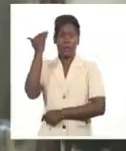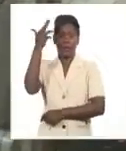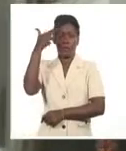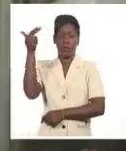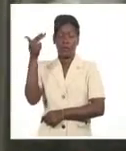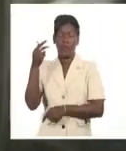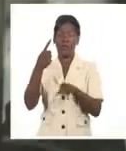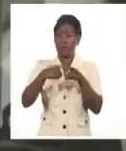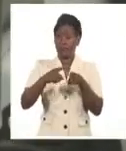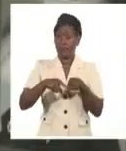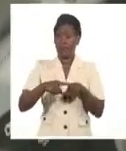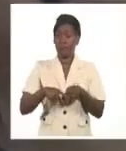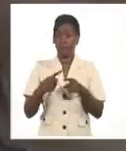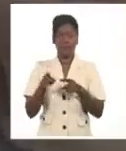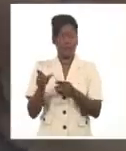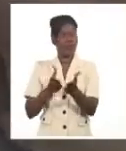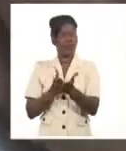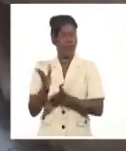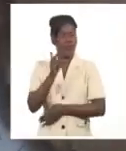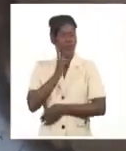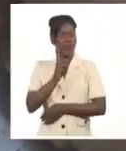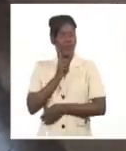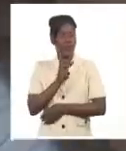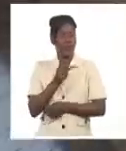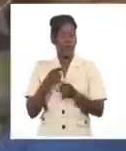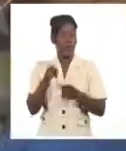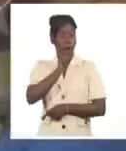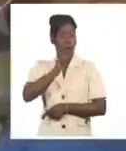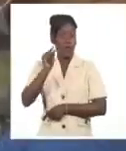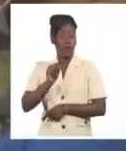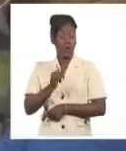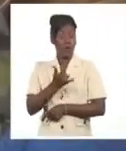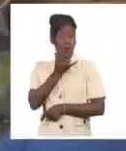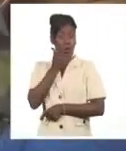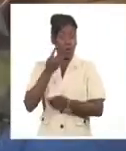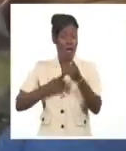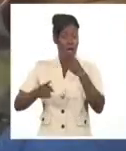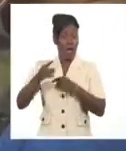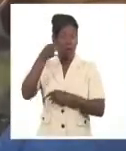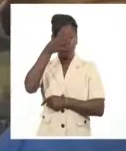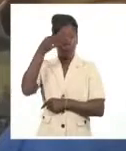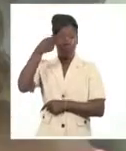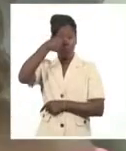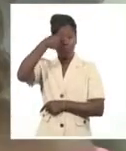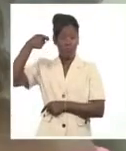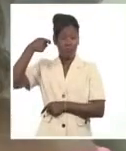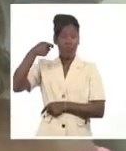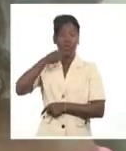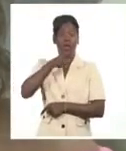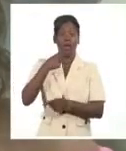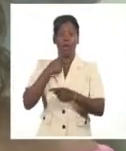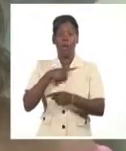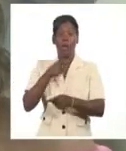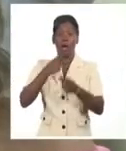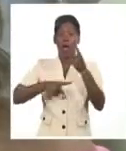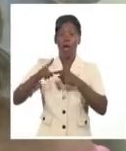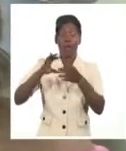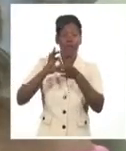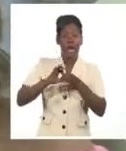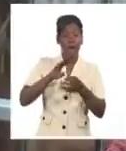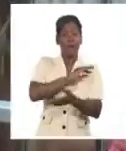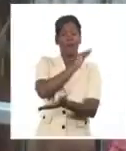se mantienen las consultas y los pacientes con afecciones de retina se remiten a La Habana, pues el equipo para estos